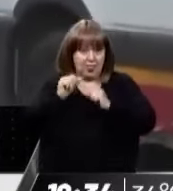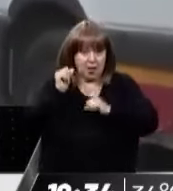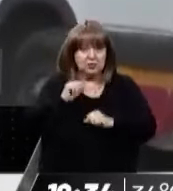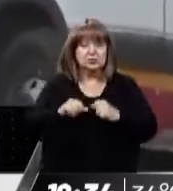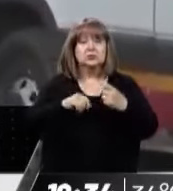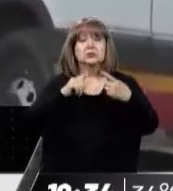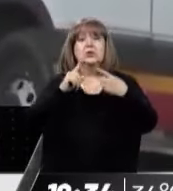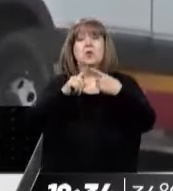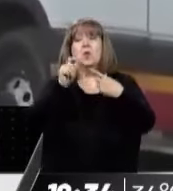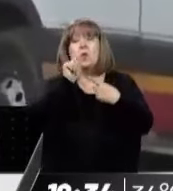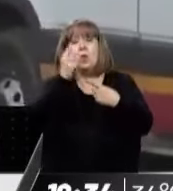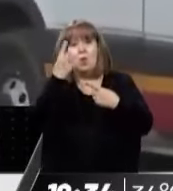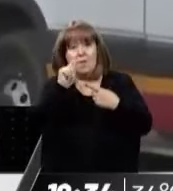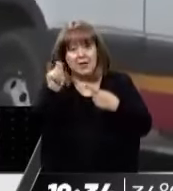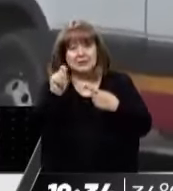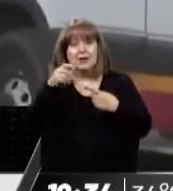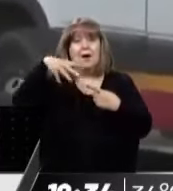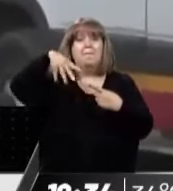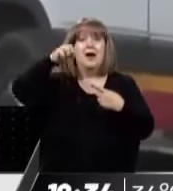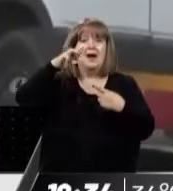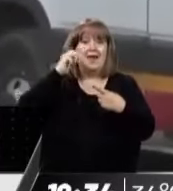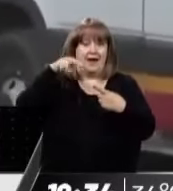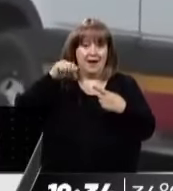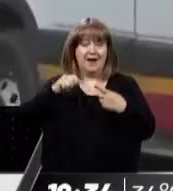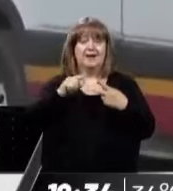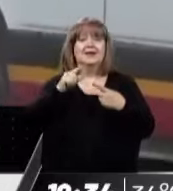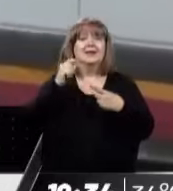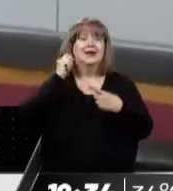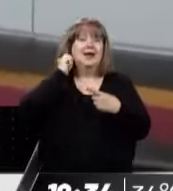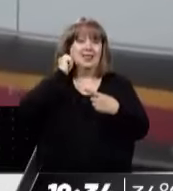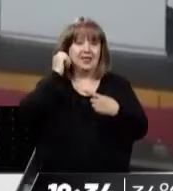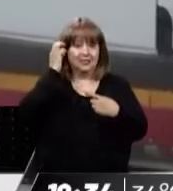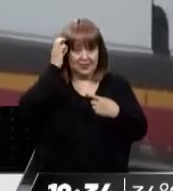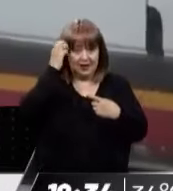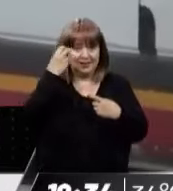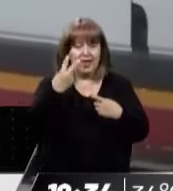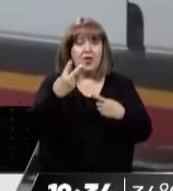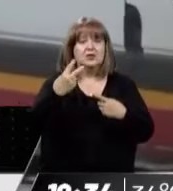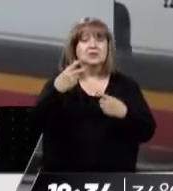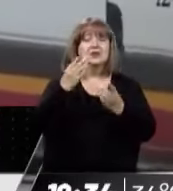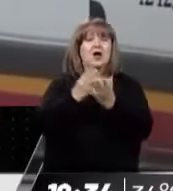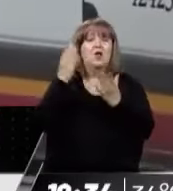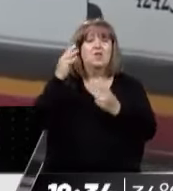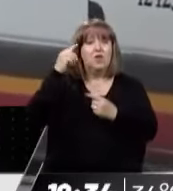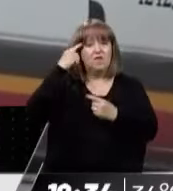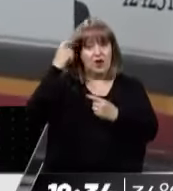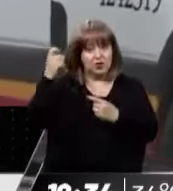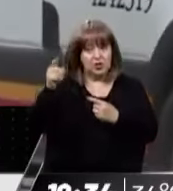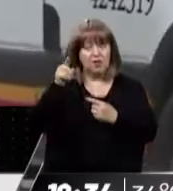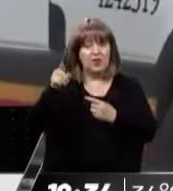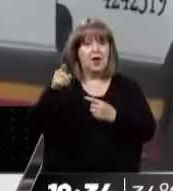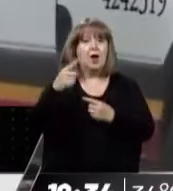Mariana di Silvestre una una estudiante de 32 años de la facultad de filosofía y letras que la verdad